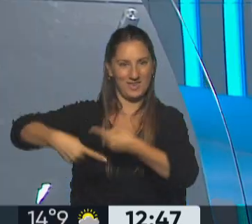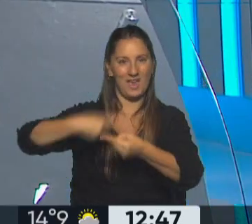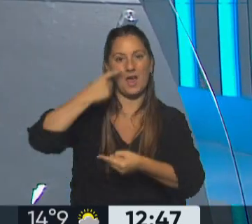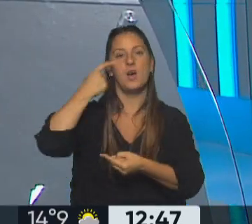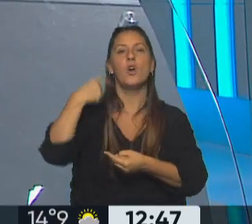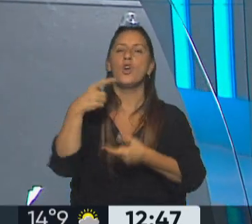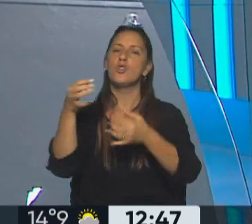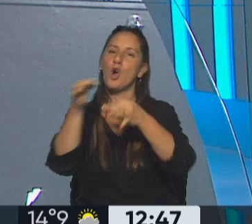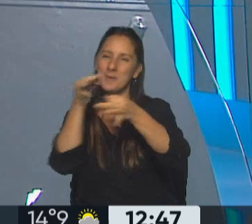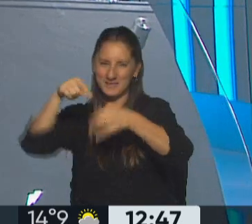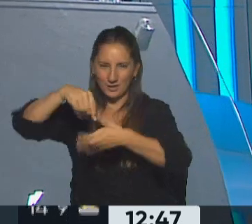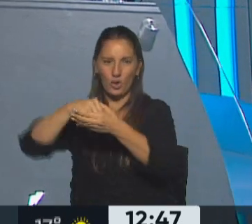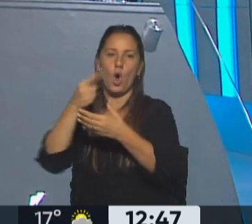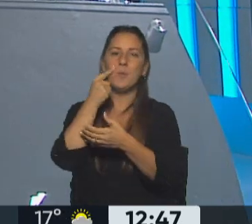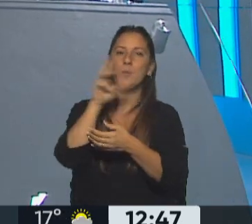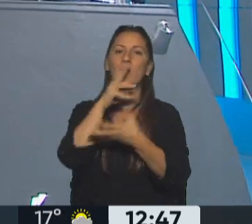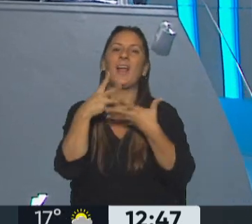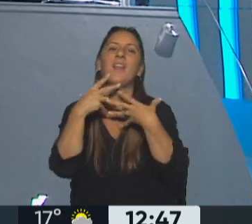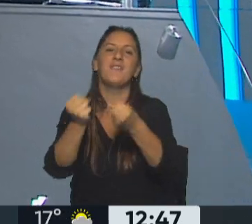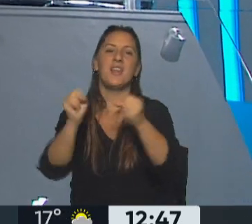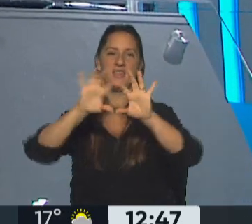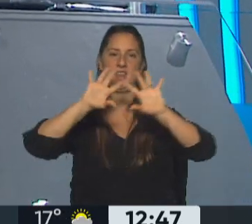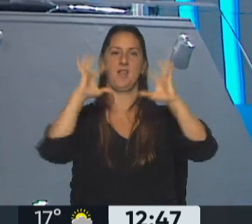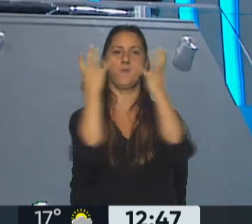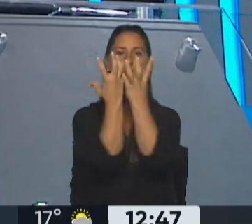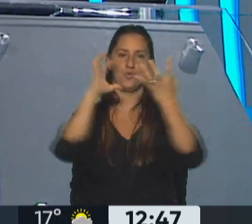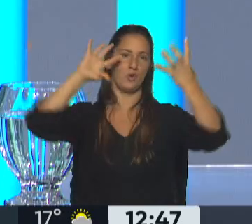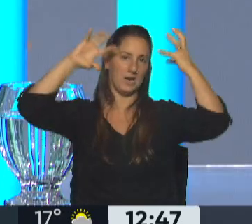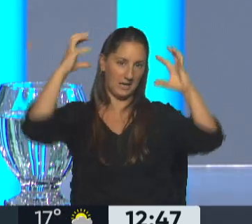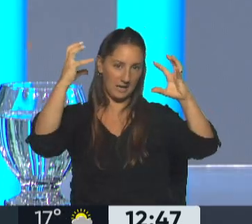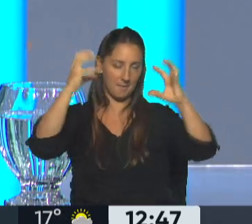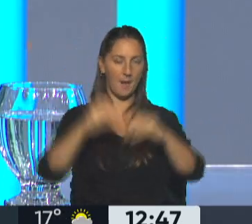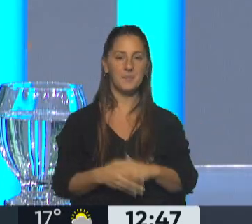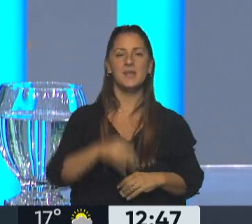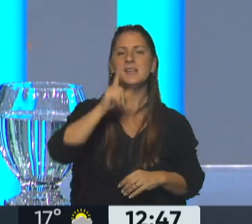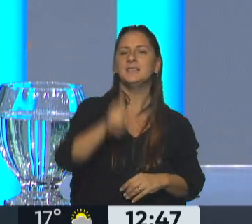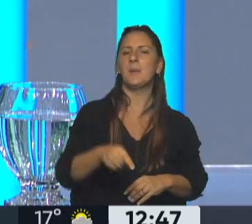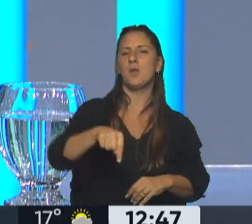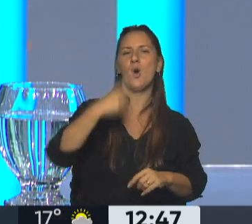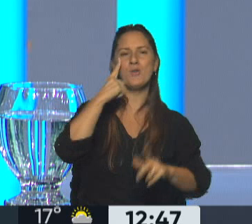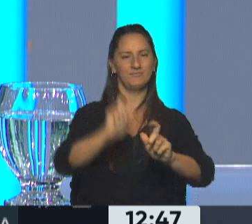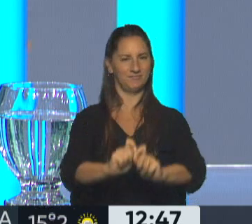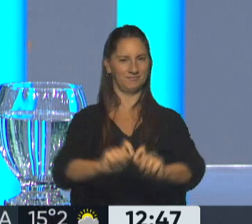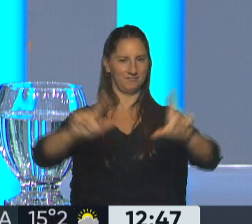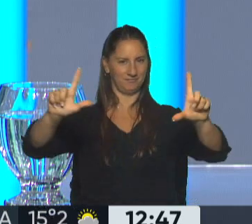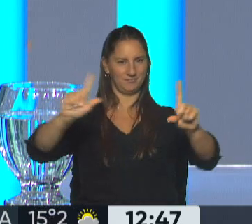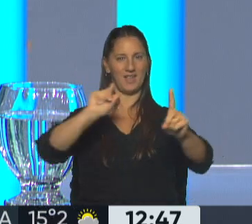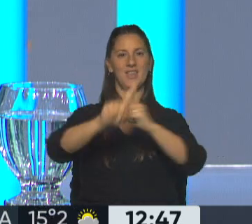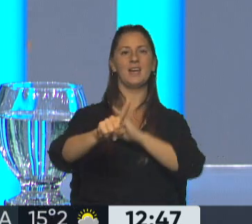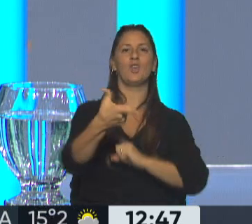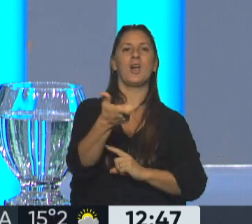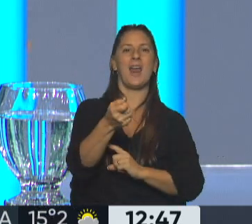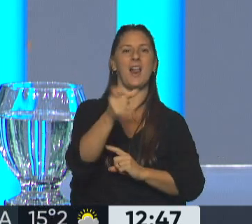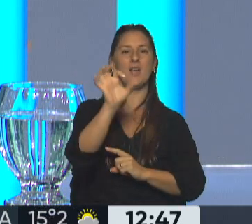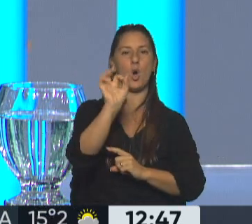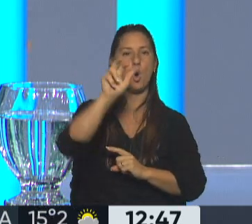entre defensores y defensoras ambientales, ¿no? Y también veíamos hoy las imágenes que transmite directamente el canal de Naciones